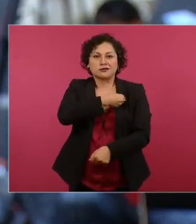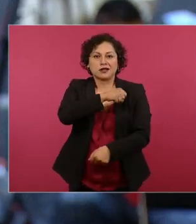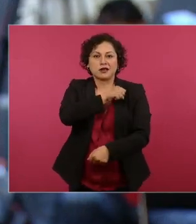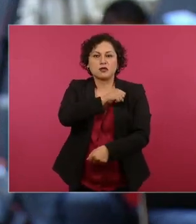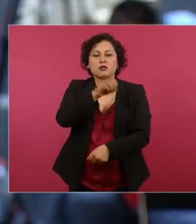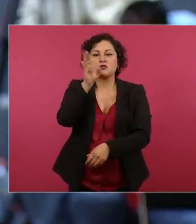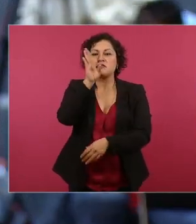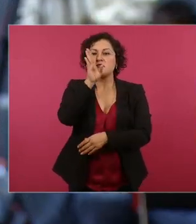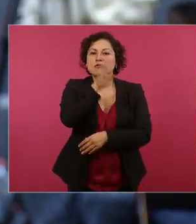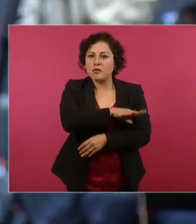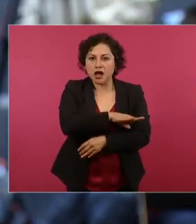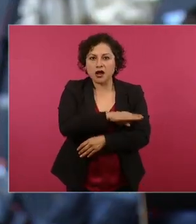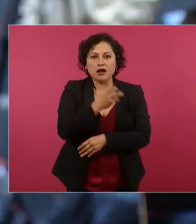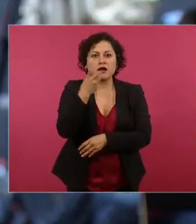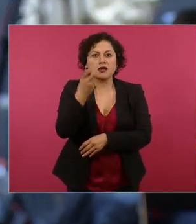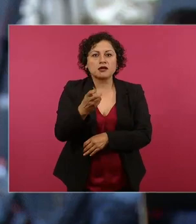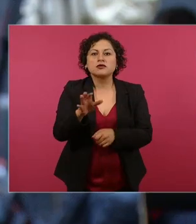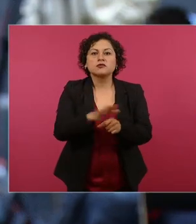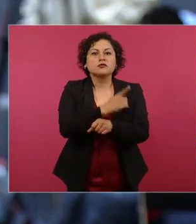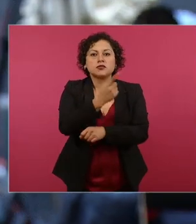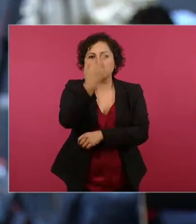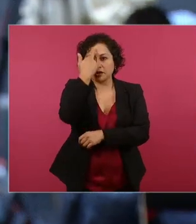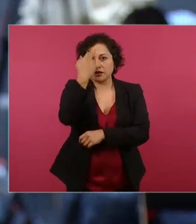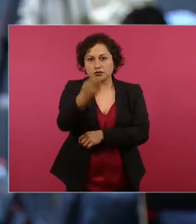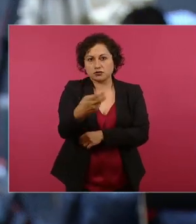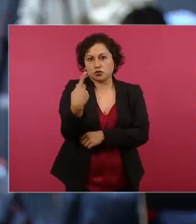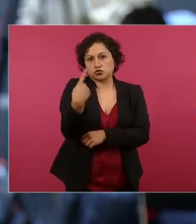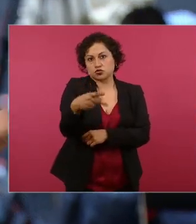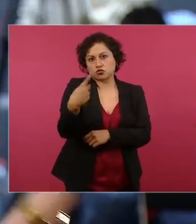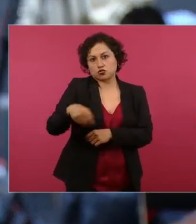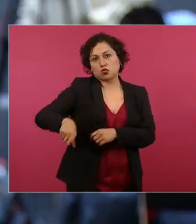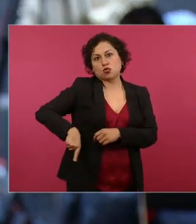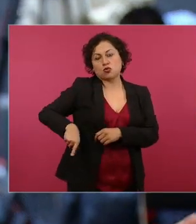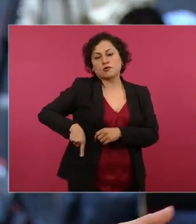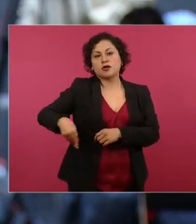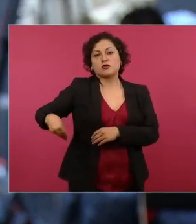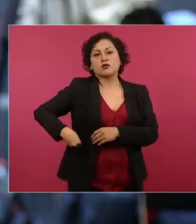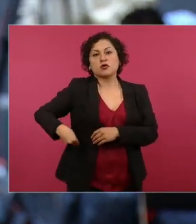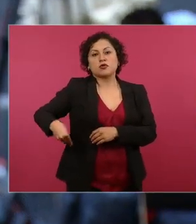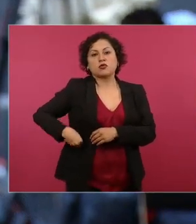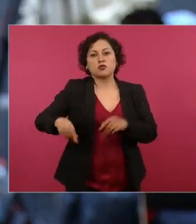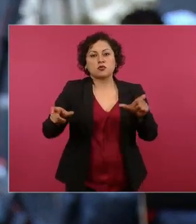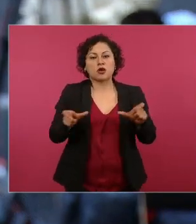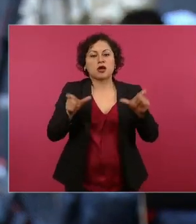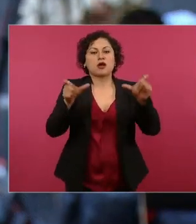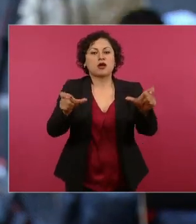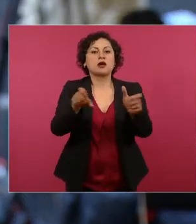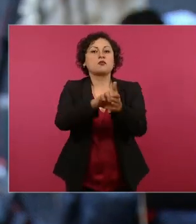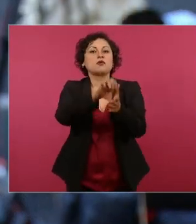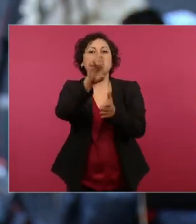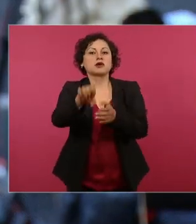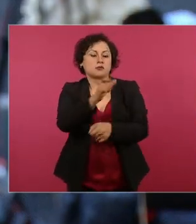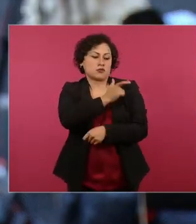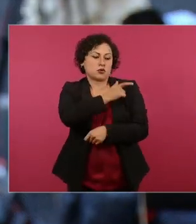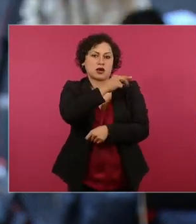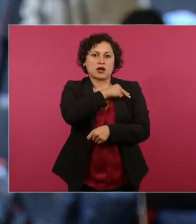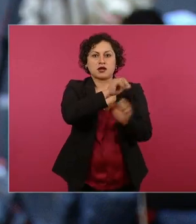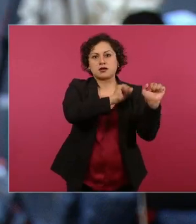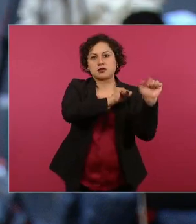las políticas restrictivas que su gobierno ha implementado, como movilizar a la Guardia Nacional o esto que le comento